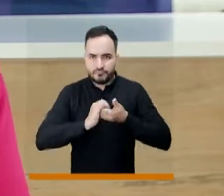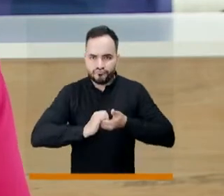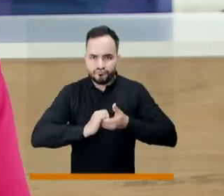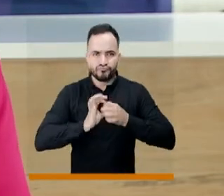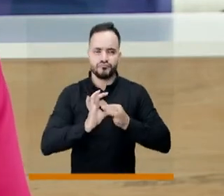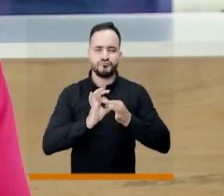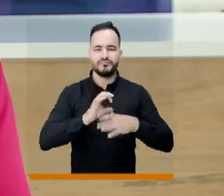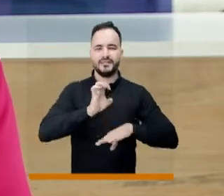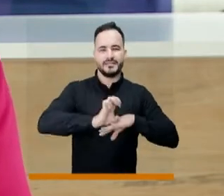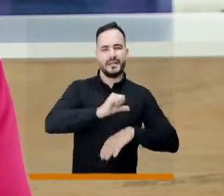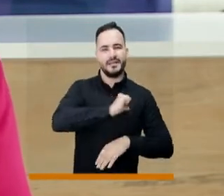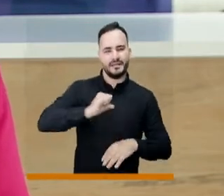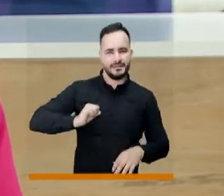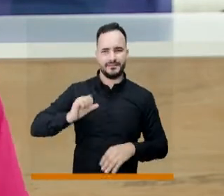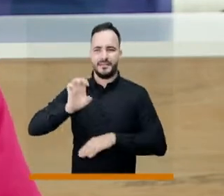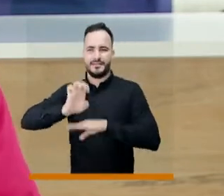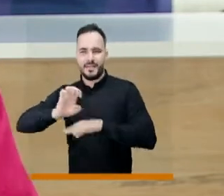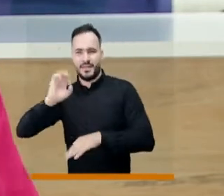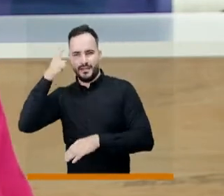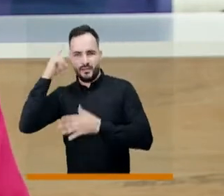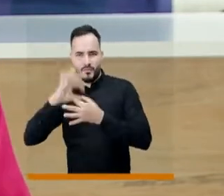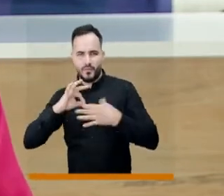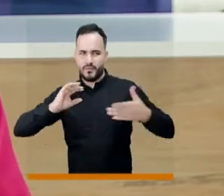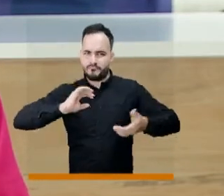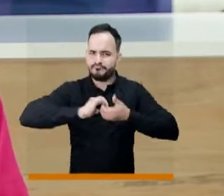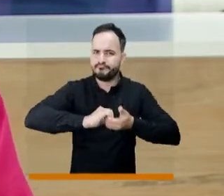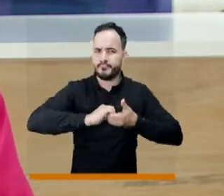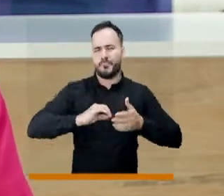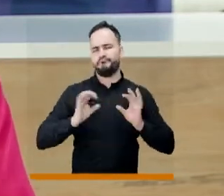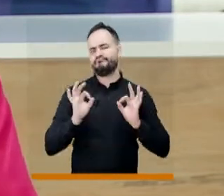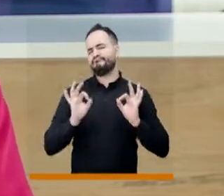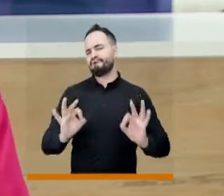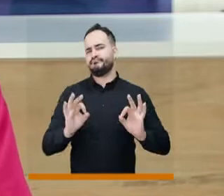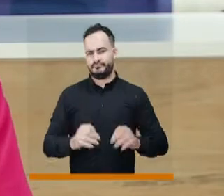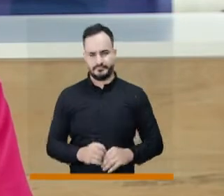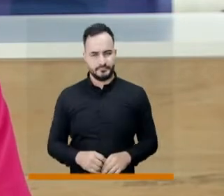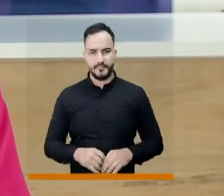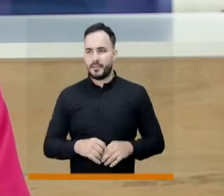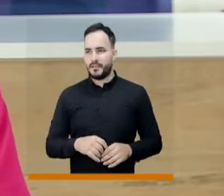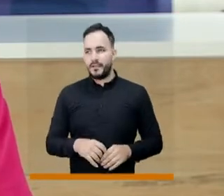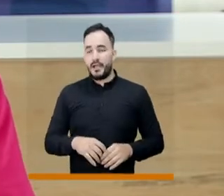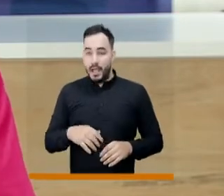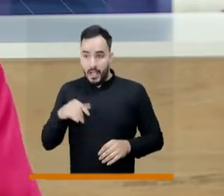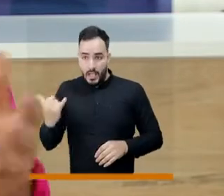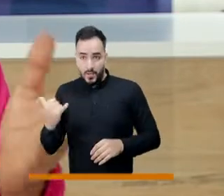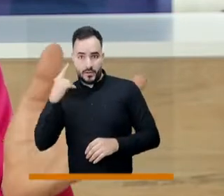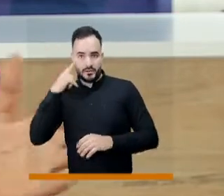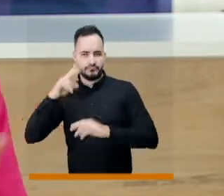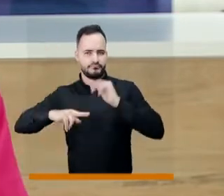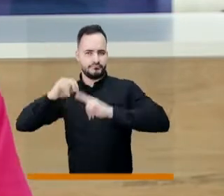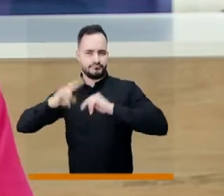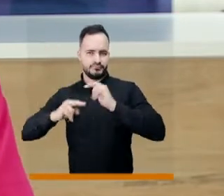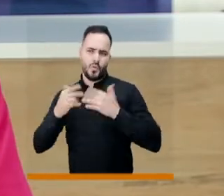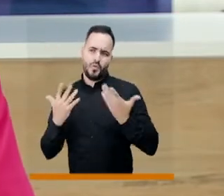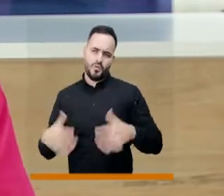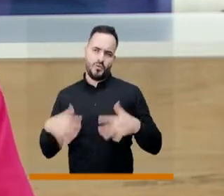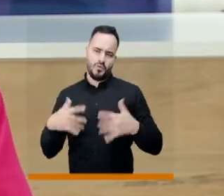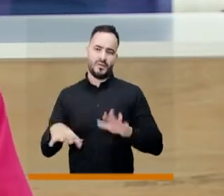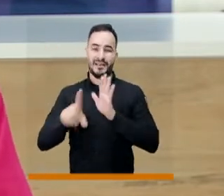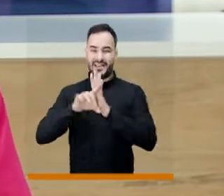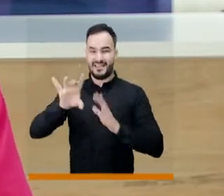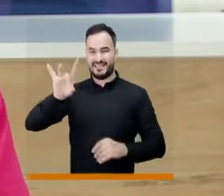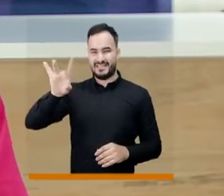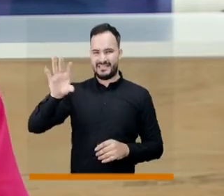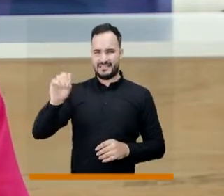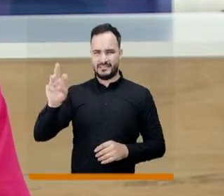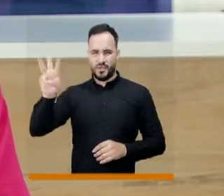en general en todos los entes territoriales es demasiado importante las alianzas público-privadas, y eso tiene pues varias formas.